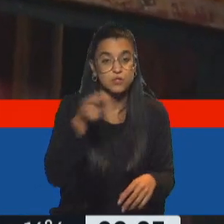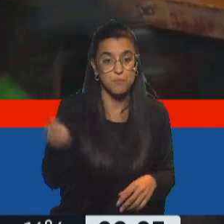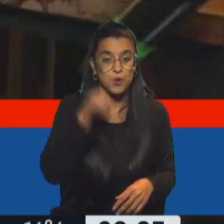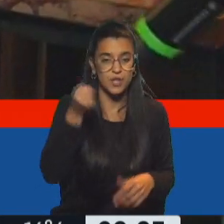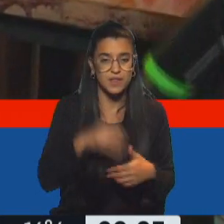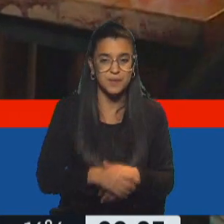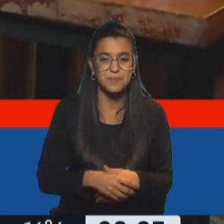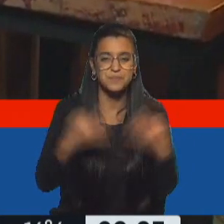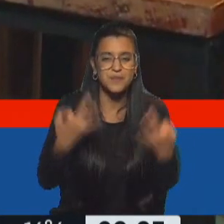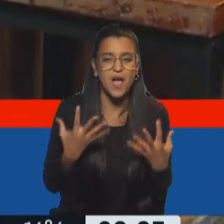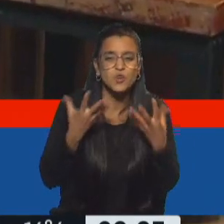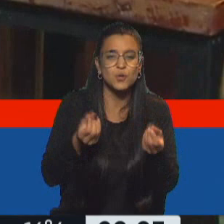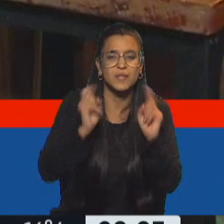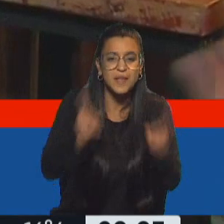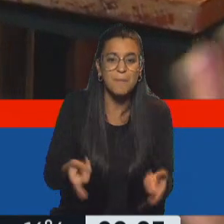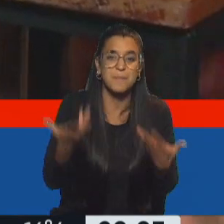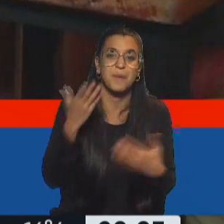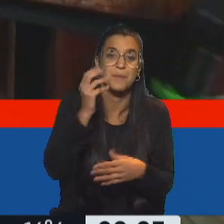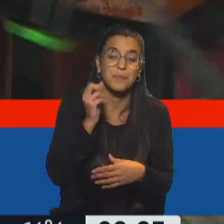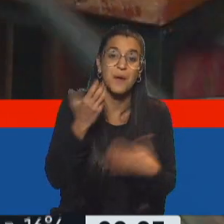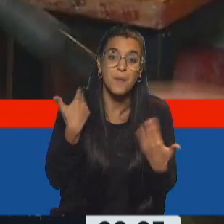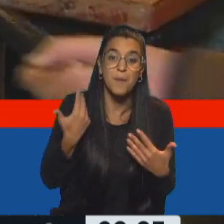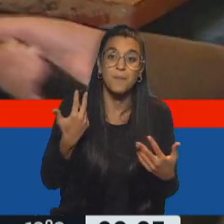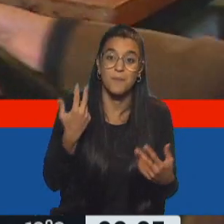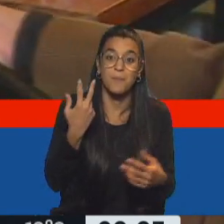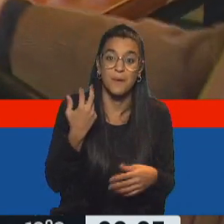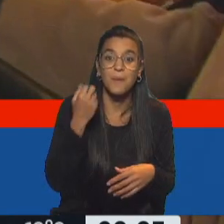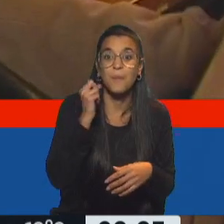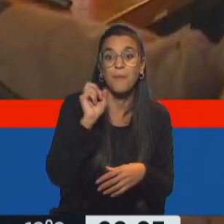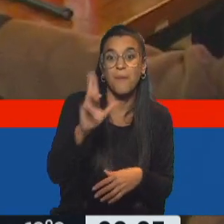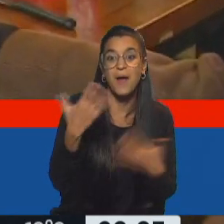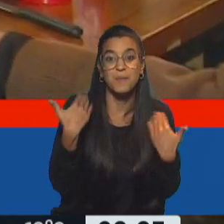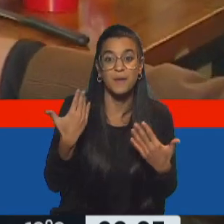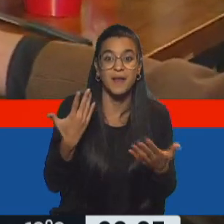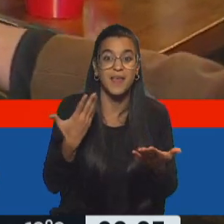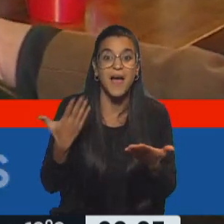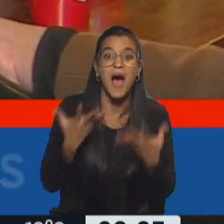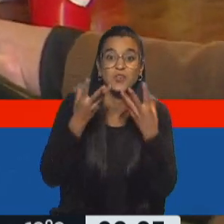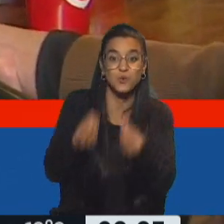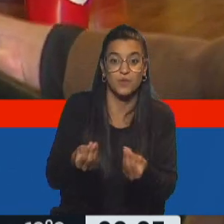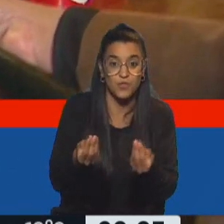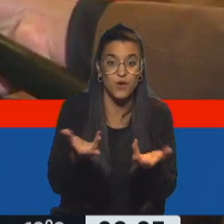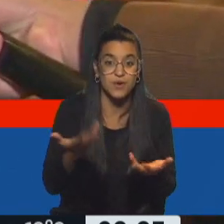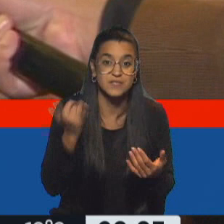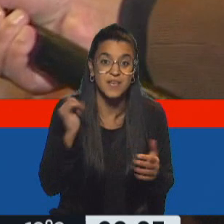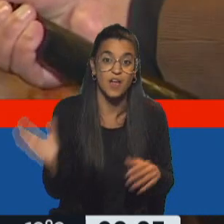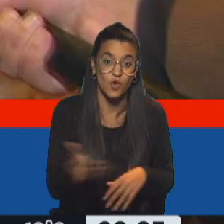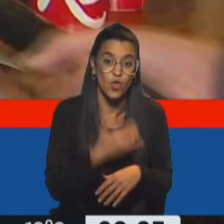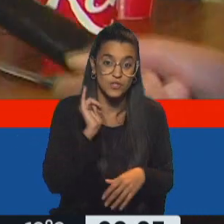sanitarios. Y ayudar un poquito a los gastronómicos a que facturen un poco, ¿no? Claro, sí. Sobre todo eso, ayudando un poco a